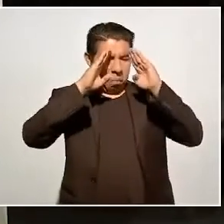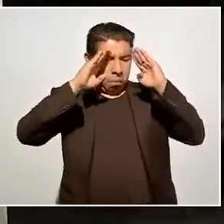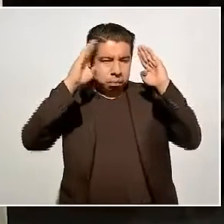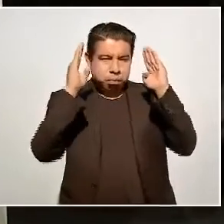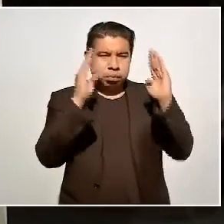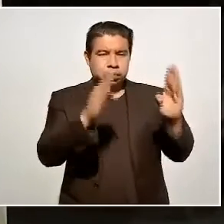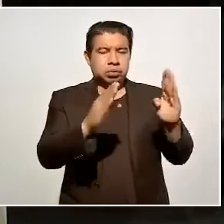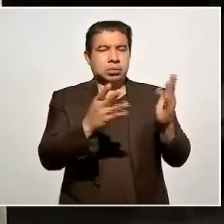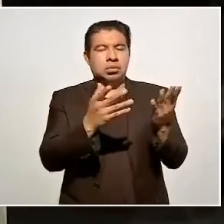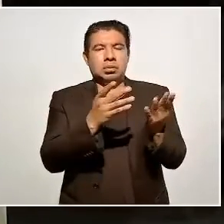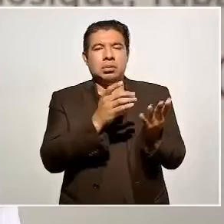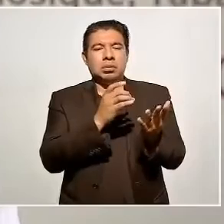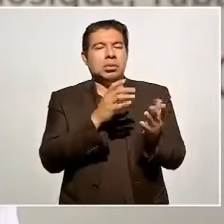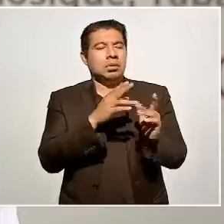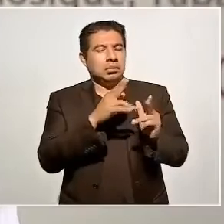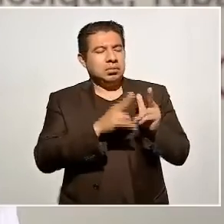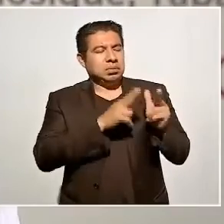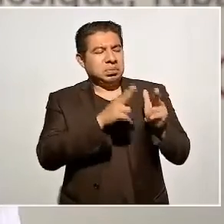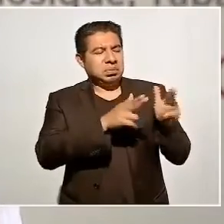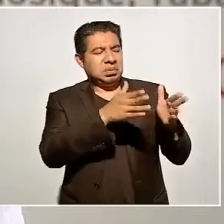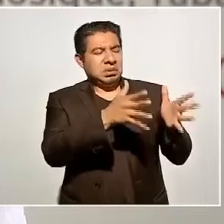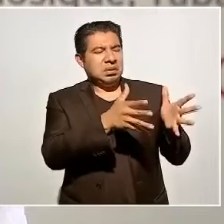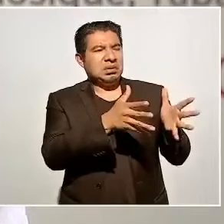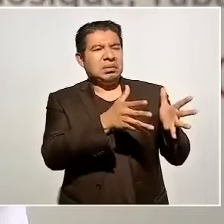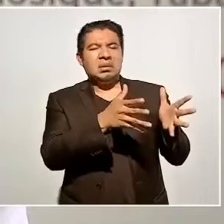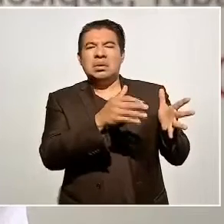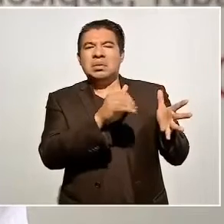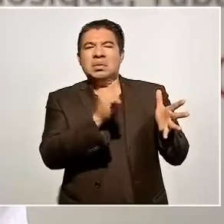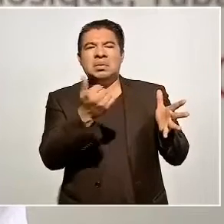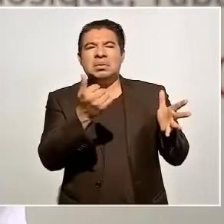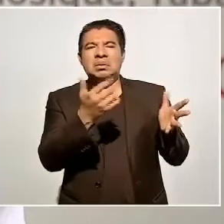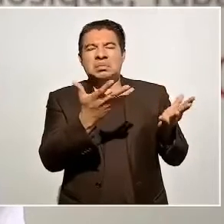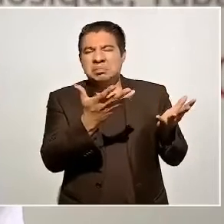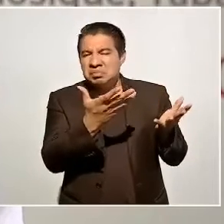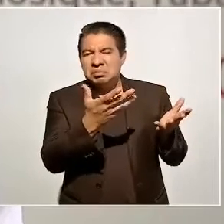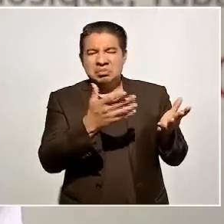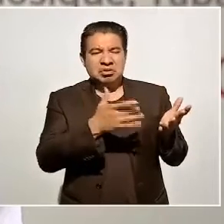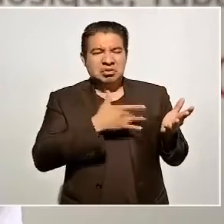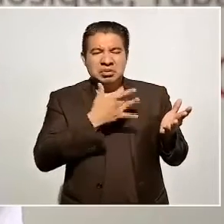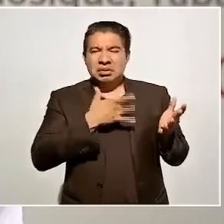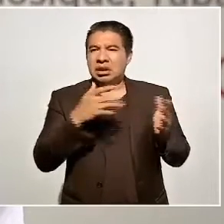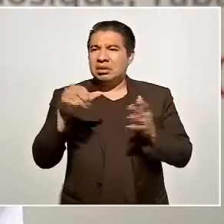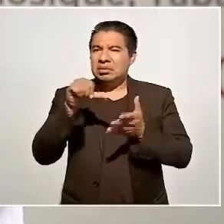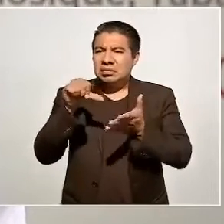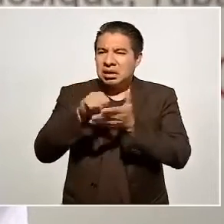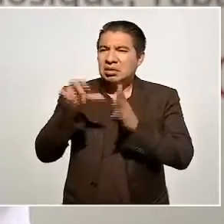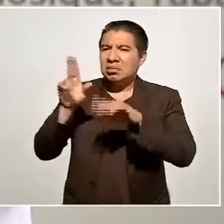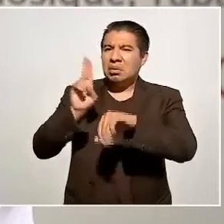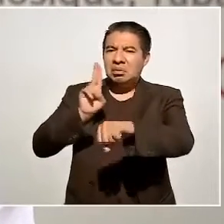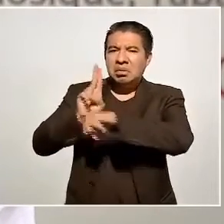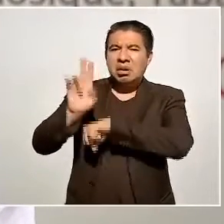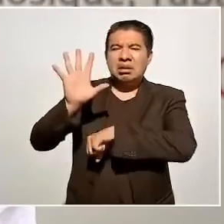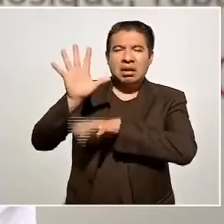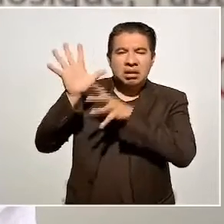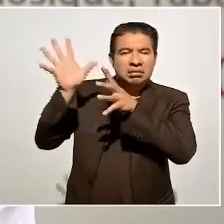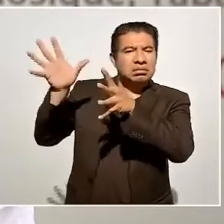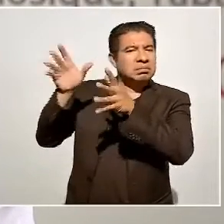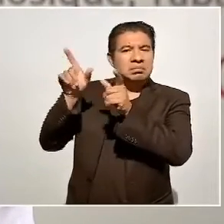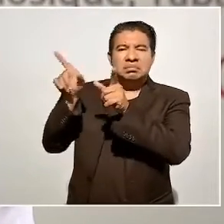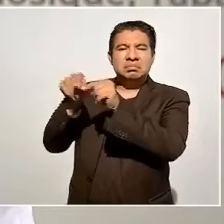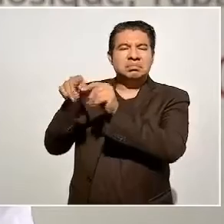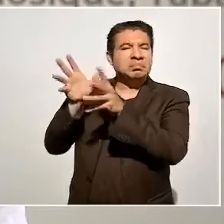las líneas férreas, los ferrocarriles del centro, del norte del